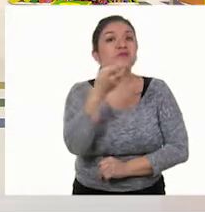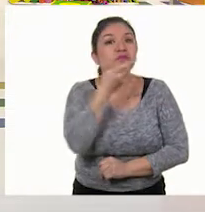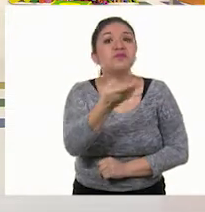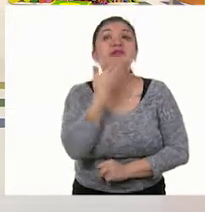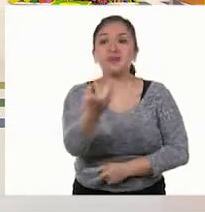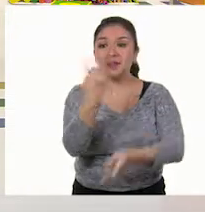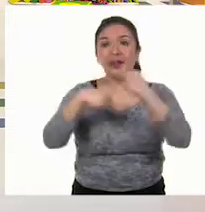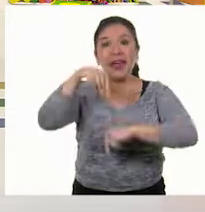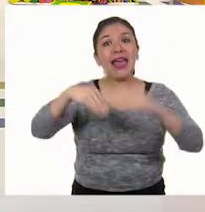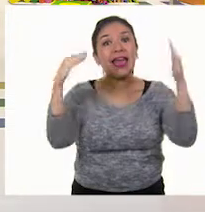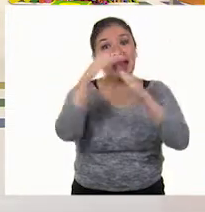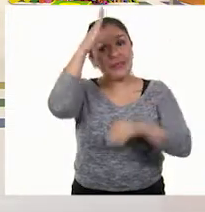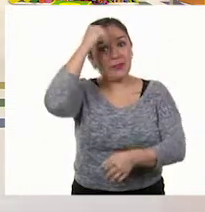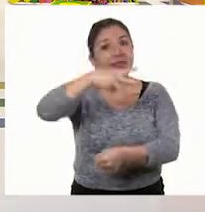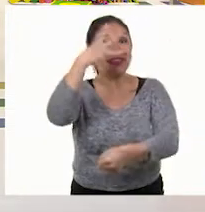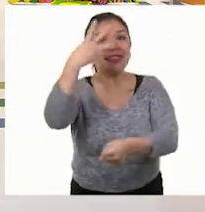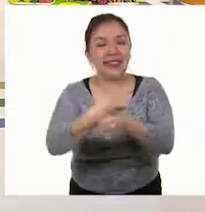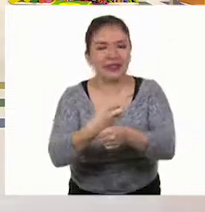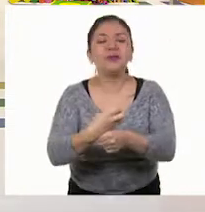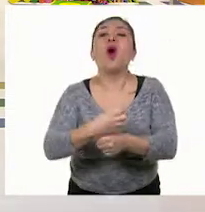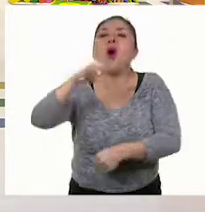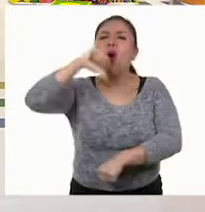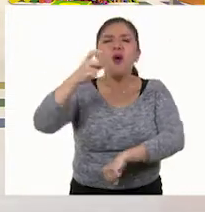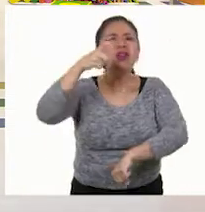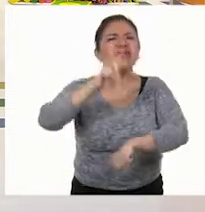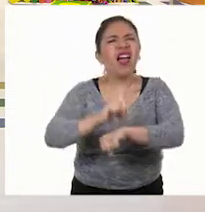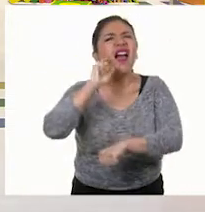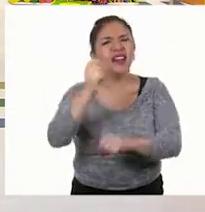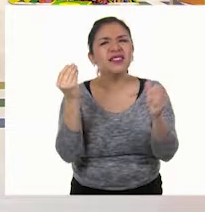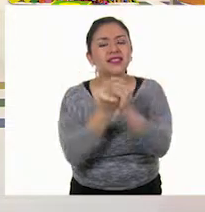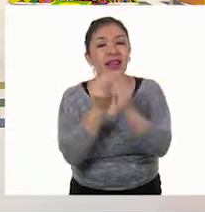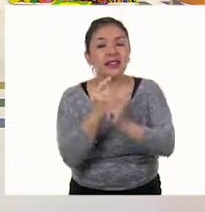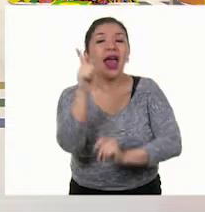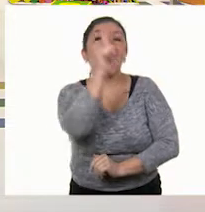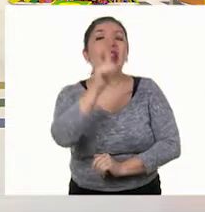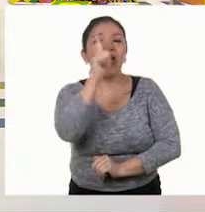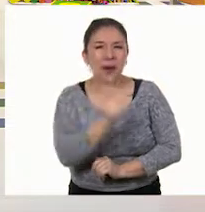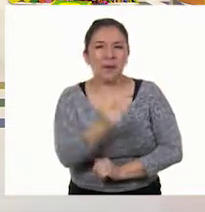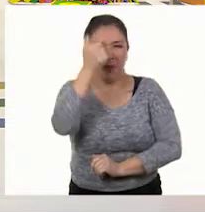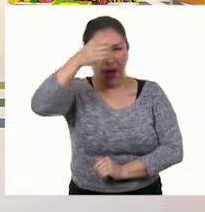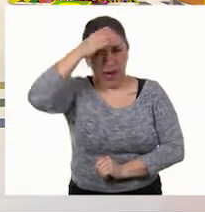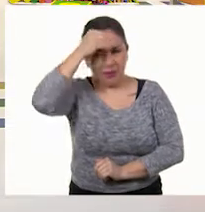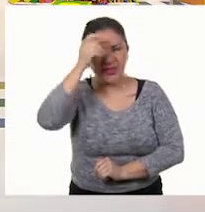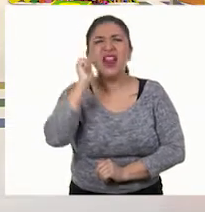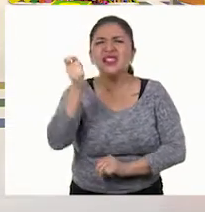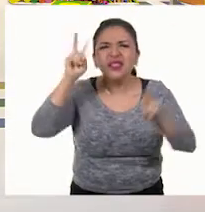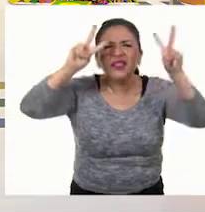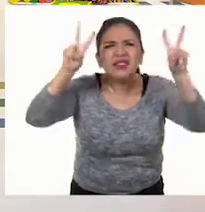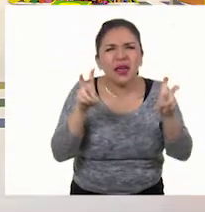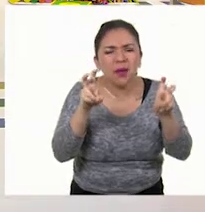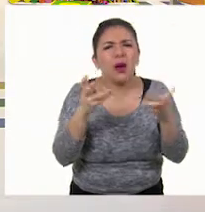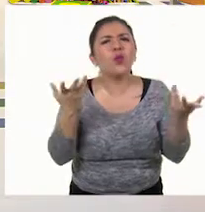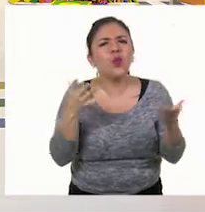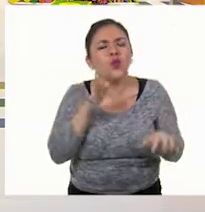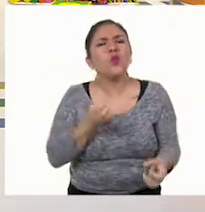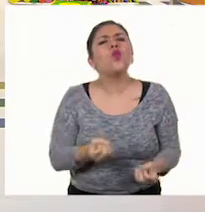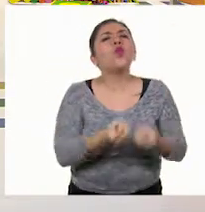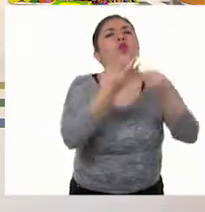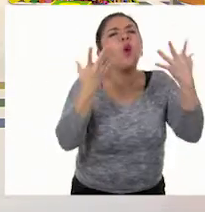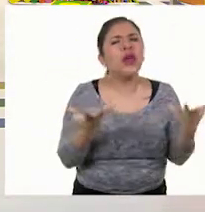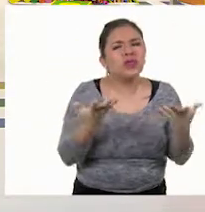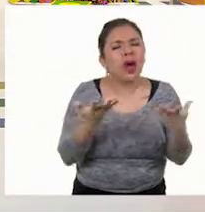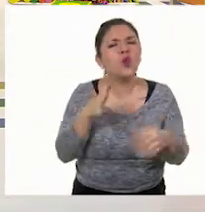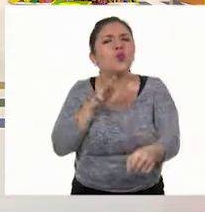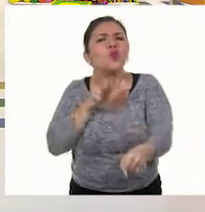Bienvenidos a Aprende en Casa 3. El día de hoy, en la materia lengua materna, vamos a ver el tema ¿con cuántas y